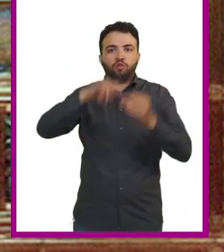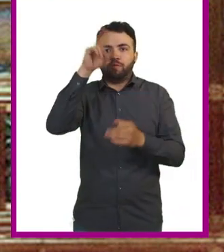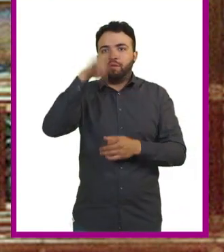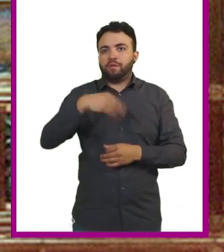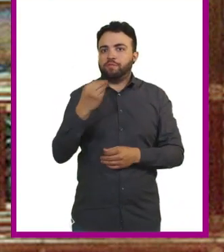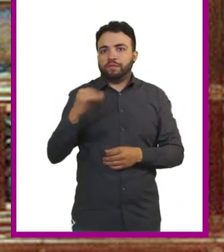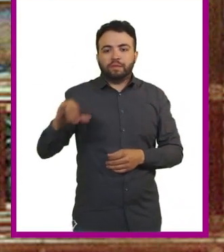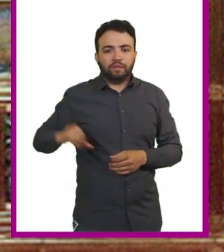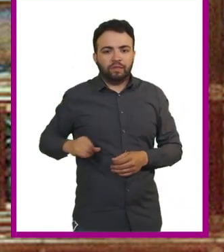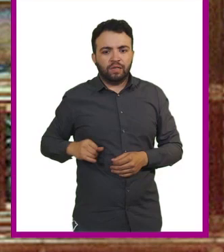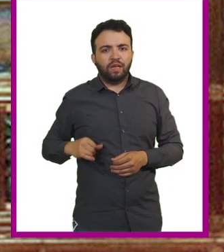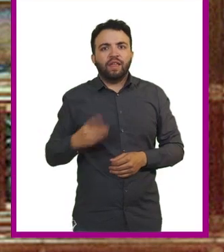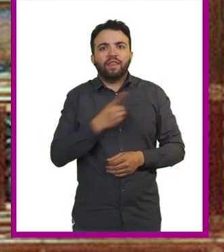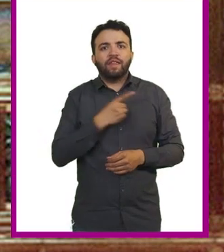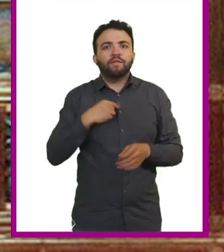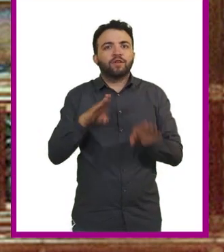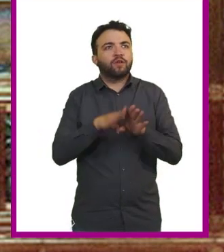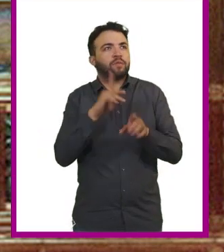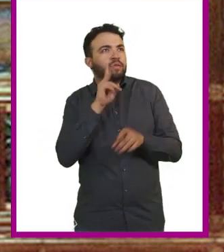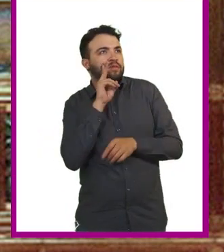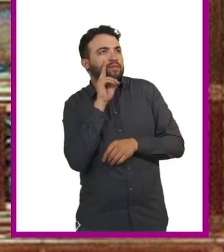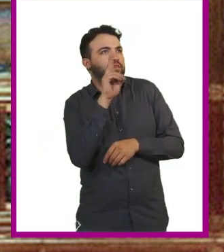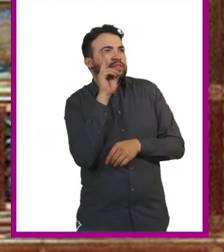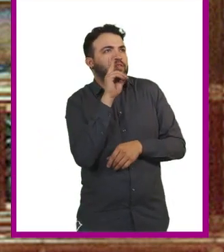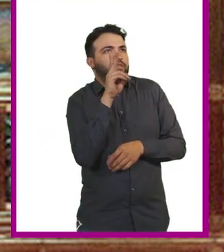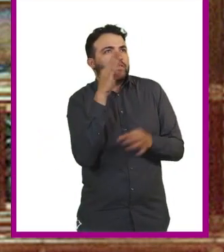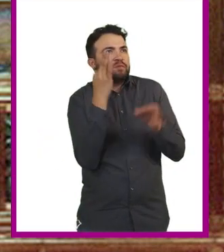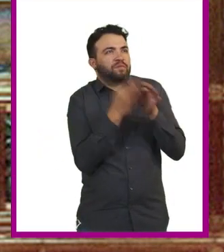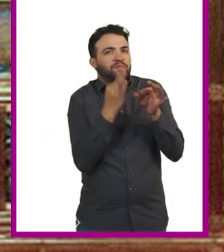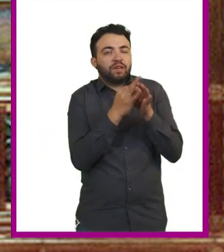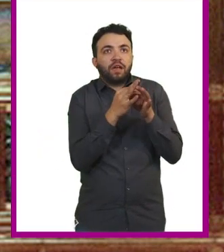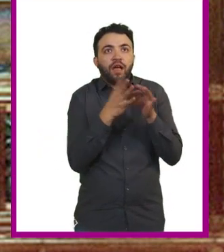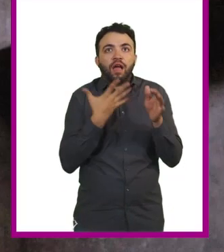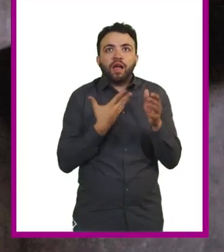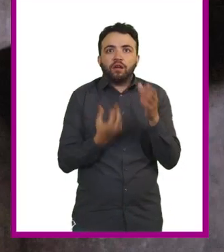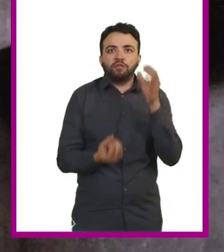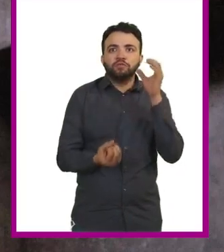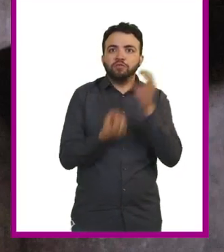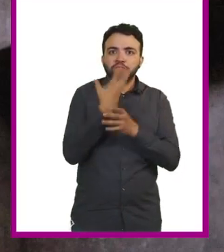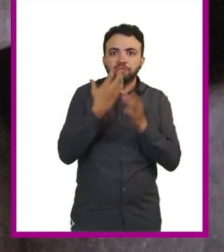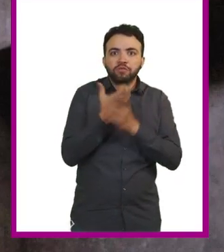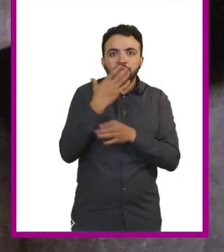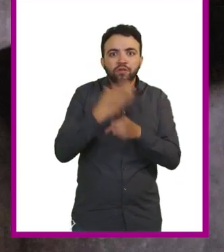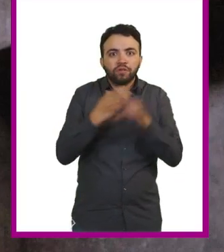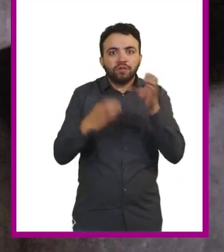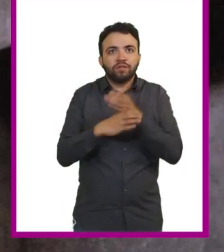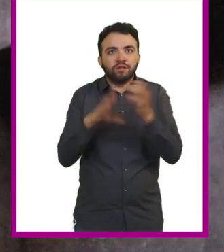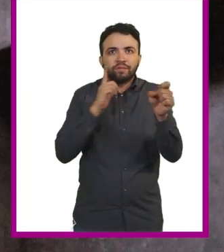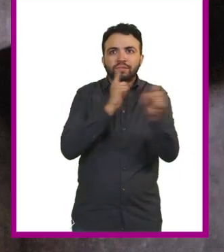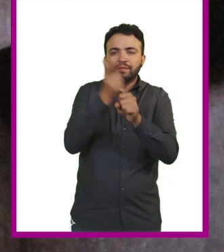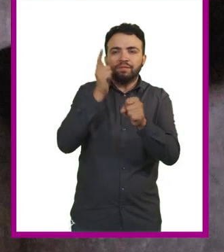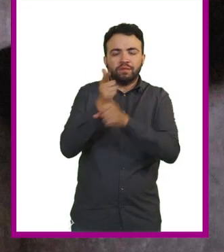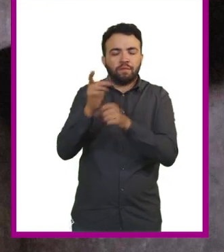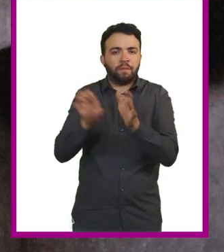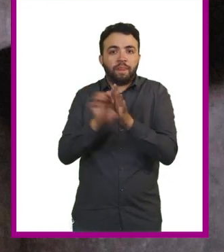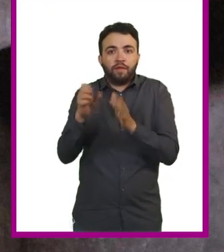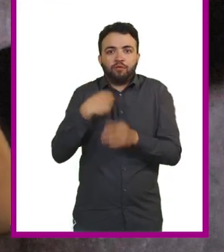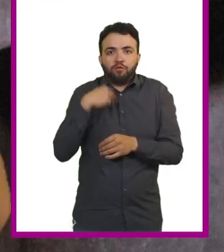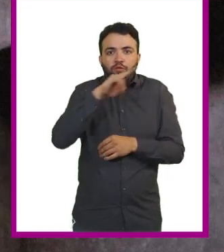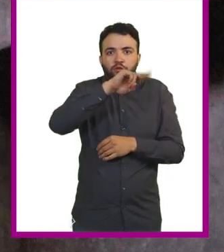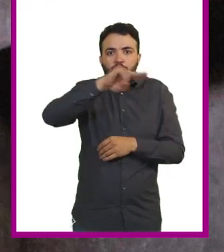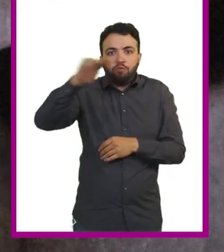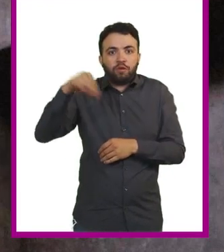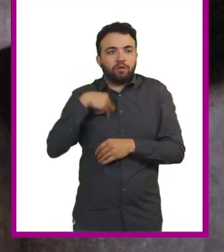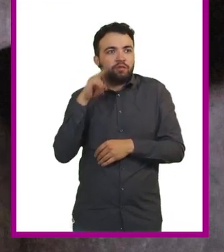Vale la pena que pongamos atención en sus detalles. Siempre hay algo nuevo que descubrir. Sí, Fernanda. Yo, por ejemplo, nunca me había fijado